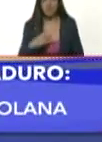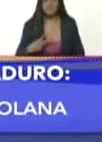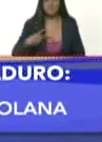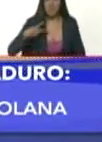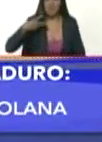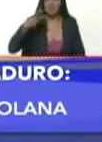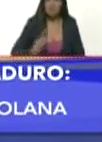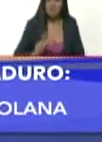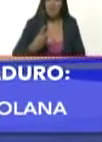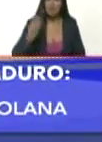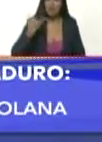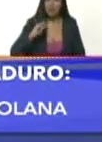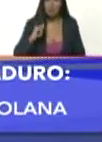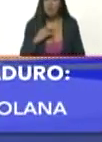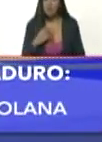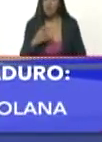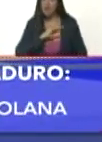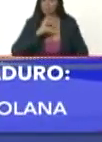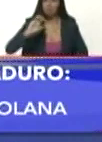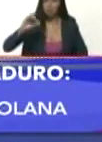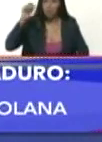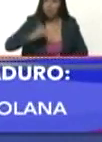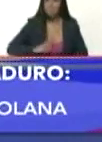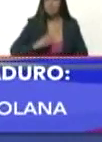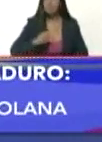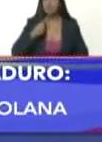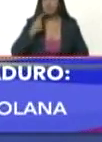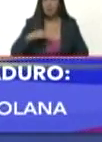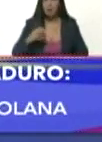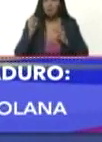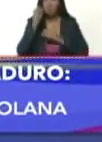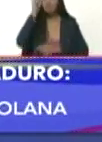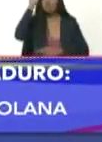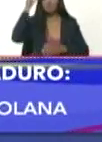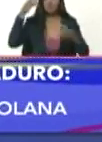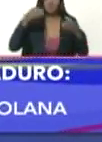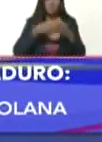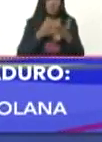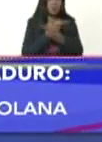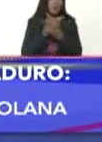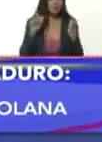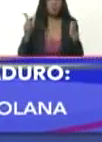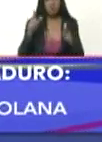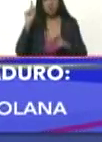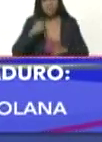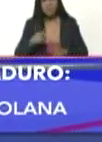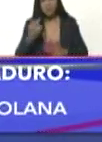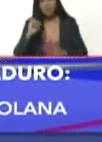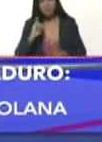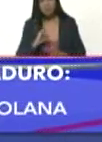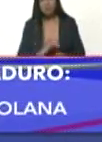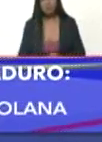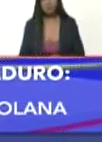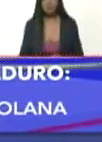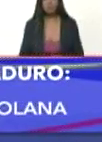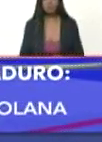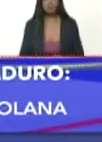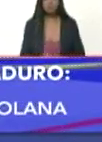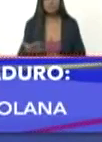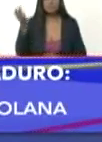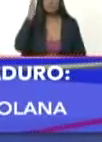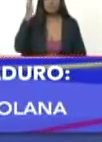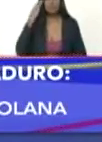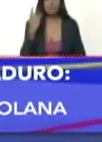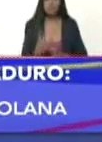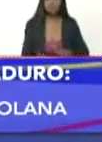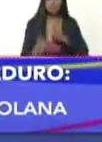valentía, el patriotismo y la capacidad de la generación de libertadores y libertadoras que supo